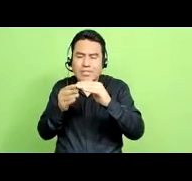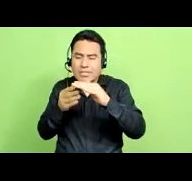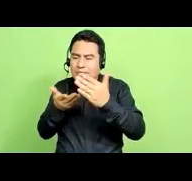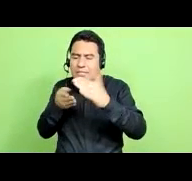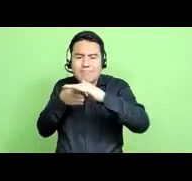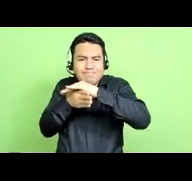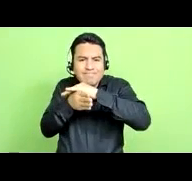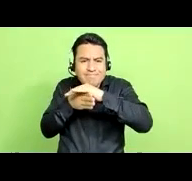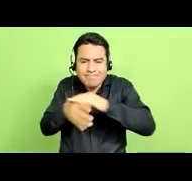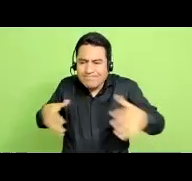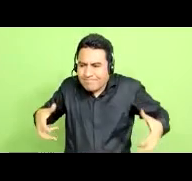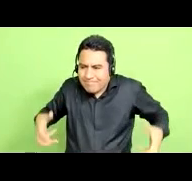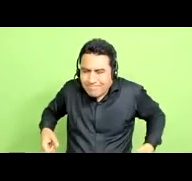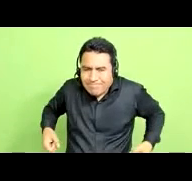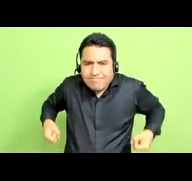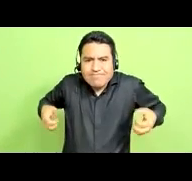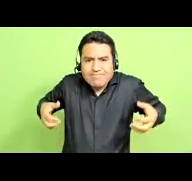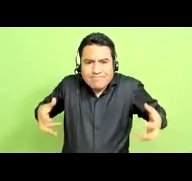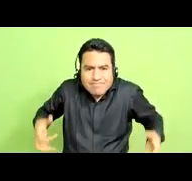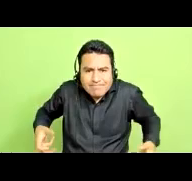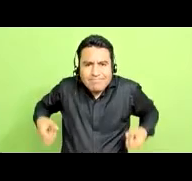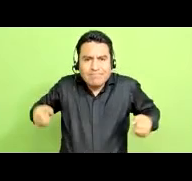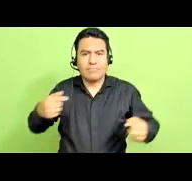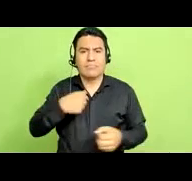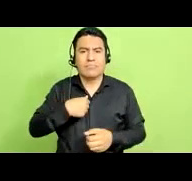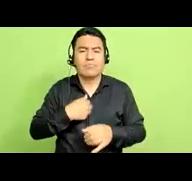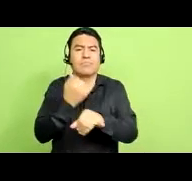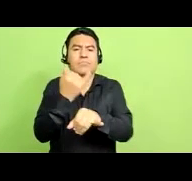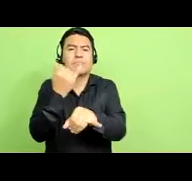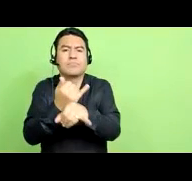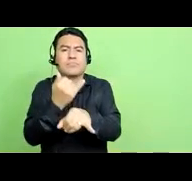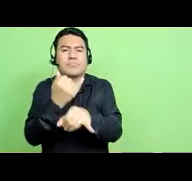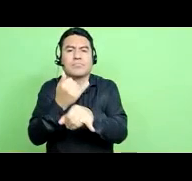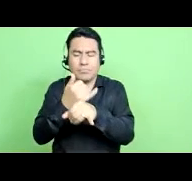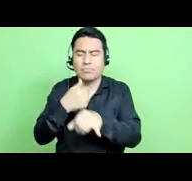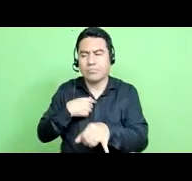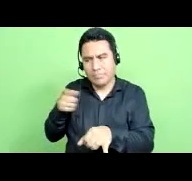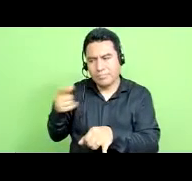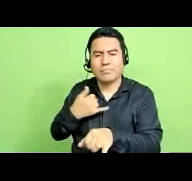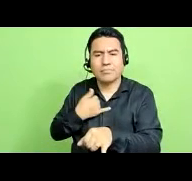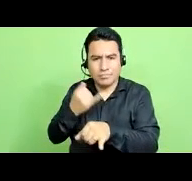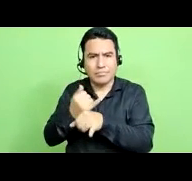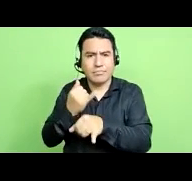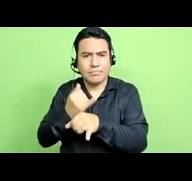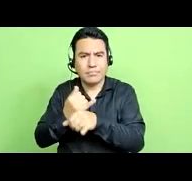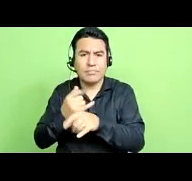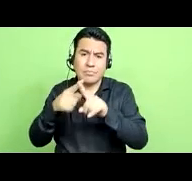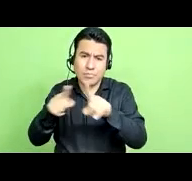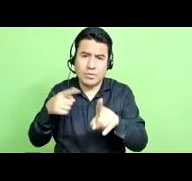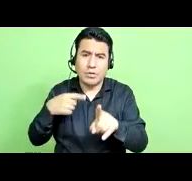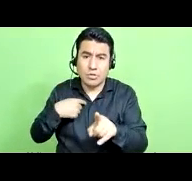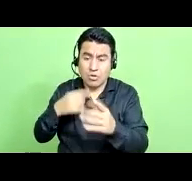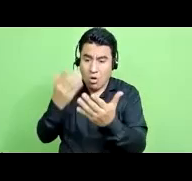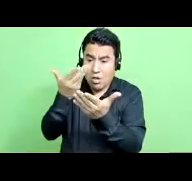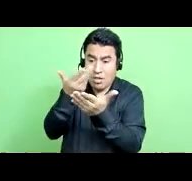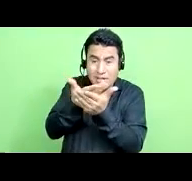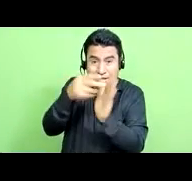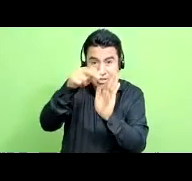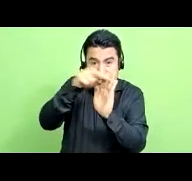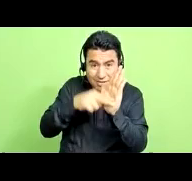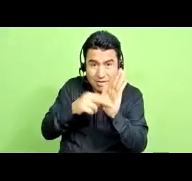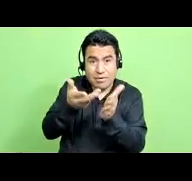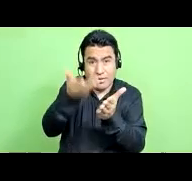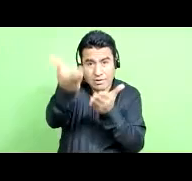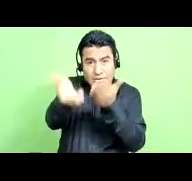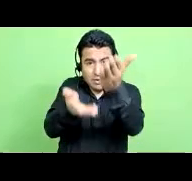bueno yo pertenezco a la iglesia soy miembro de la mezcla directiva y les estoy llevando estos aportes o sea también